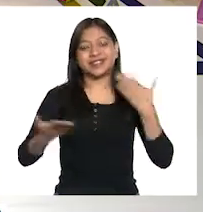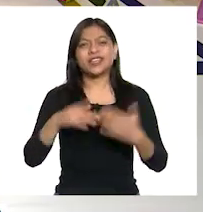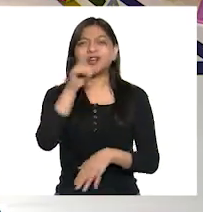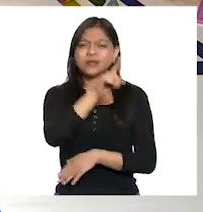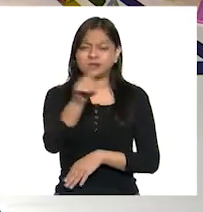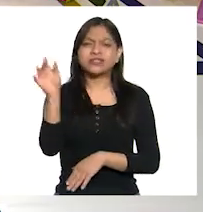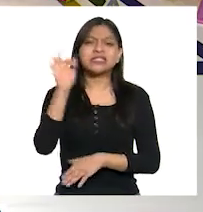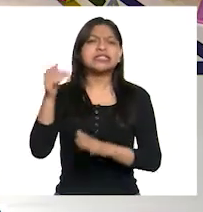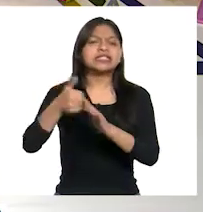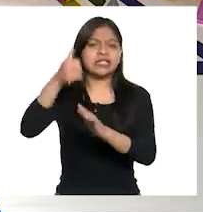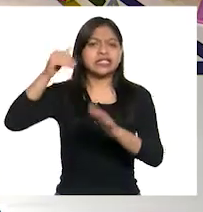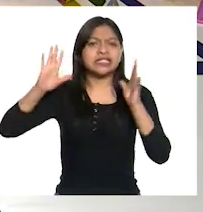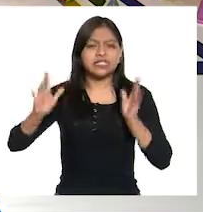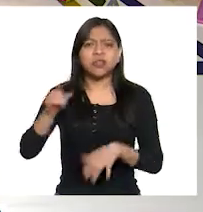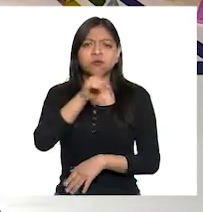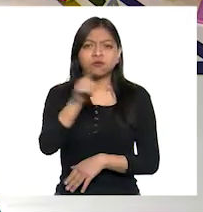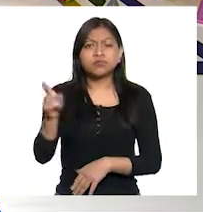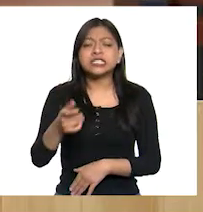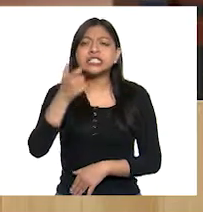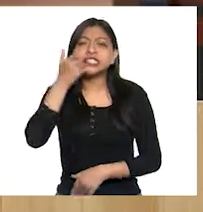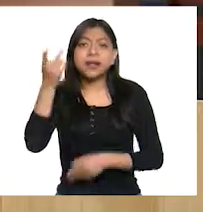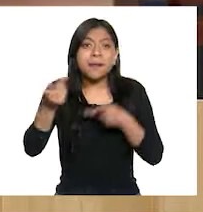tocado en algún momento organizar alguna fiesta?